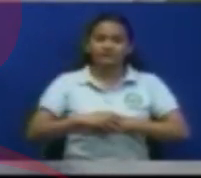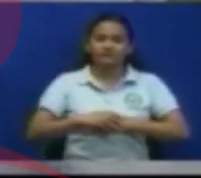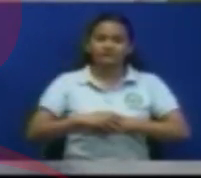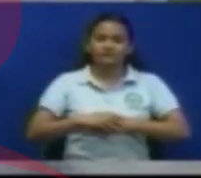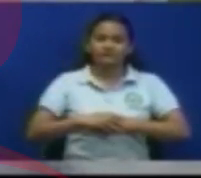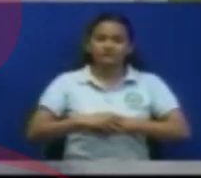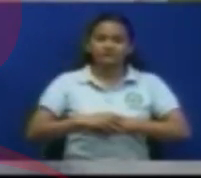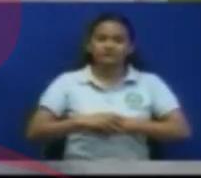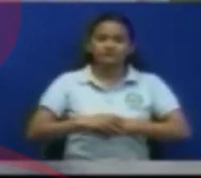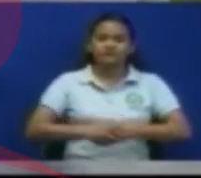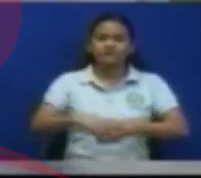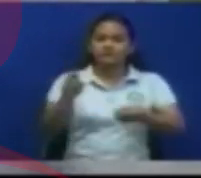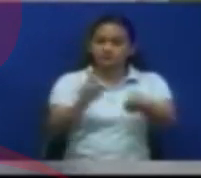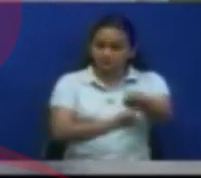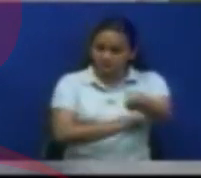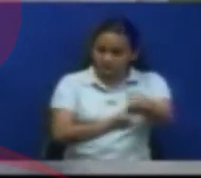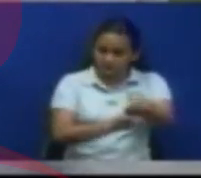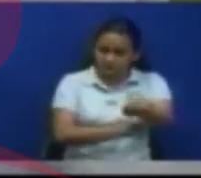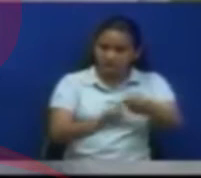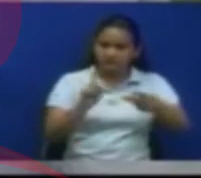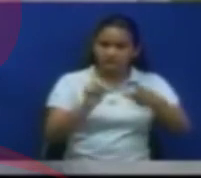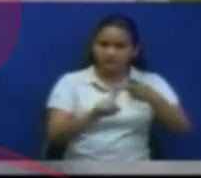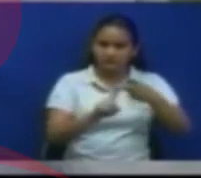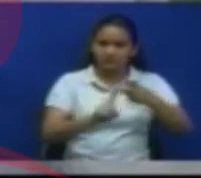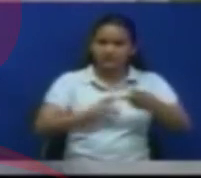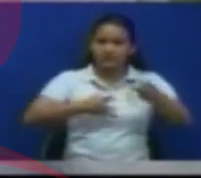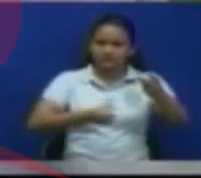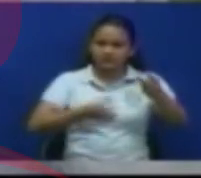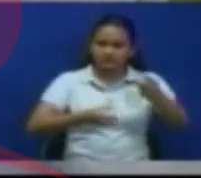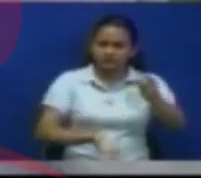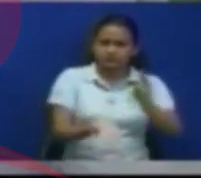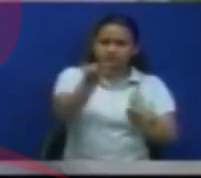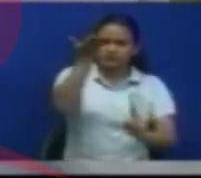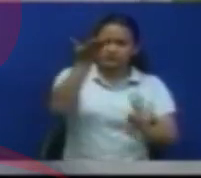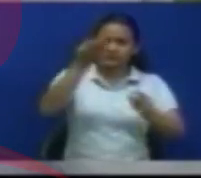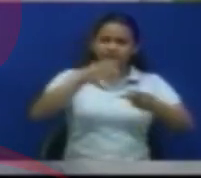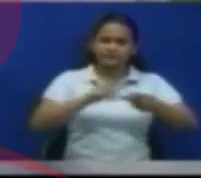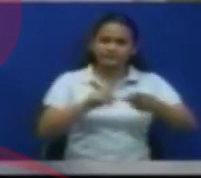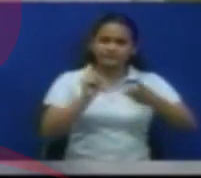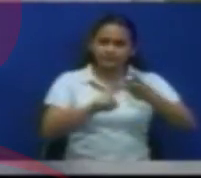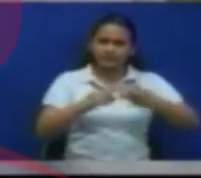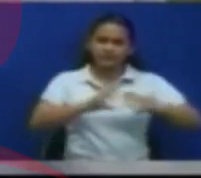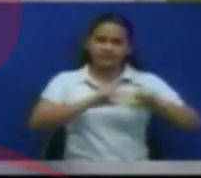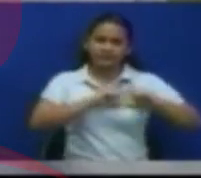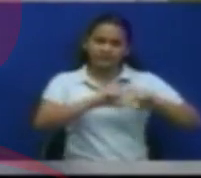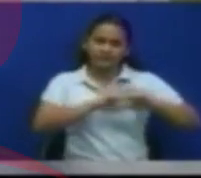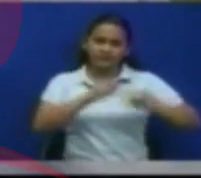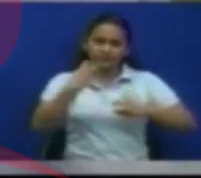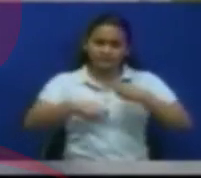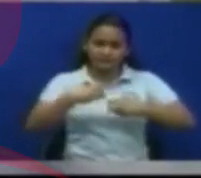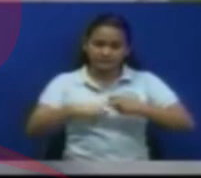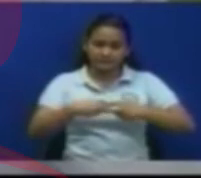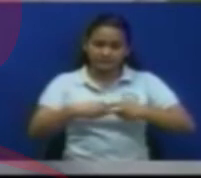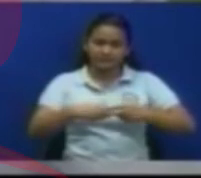frecuentes diabetes mellitus, hipertensión arterial, enfermedades cardíacas, síndrome